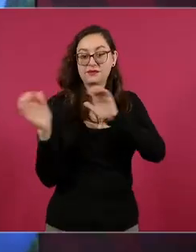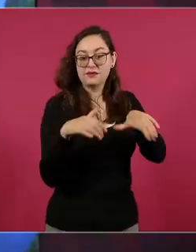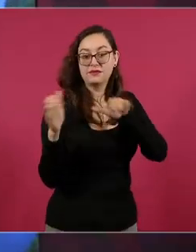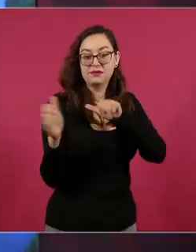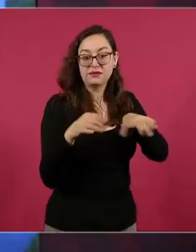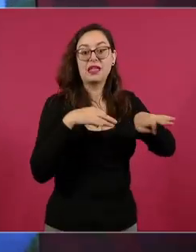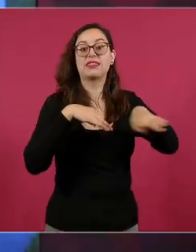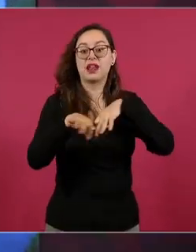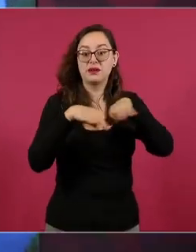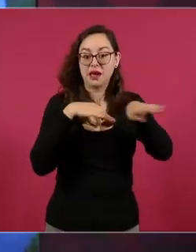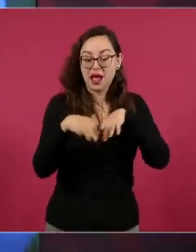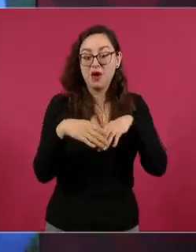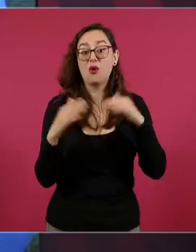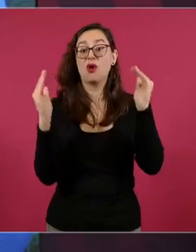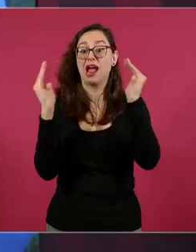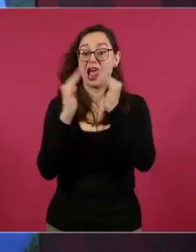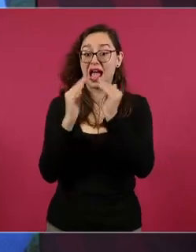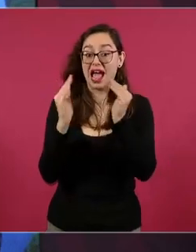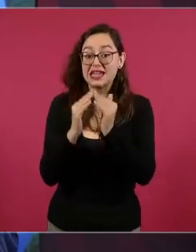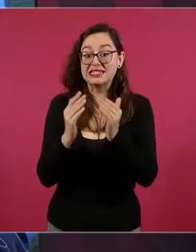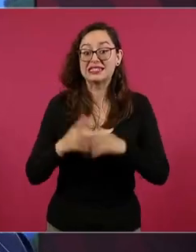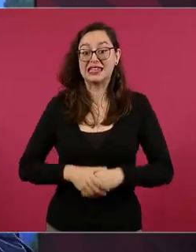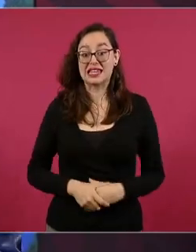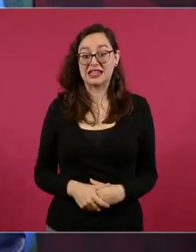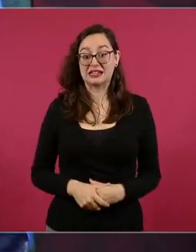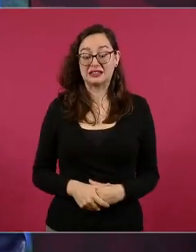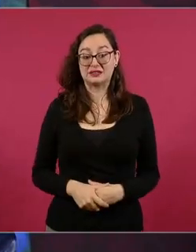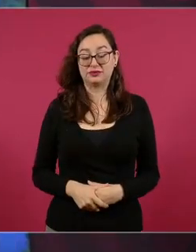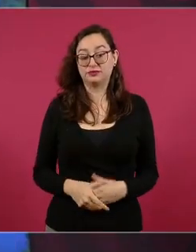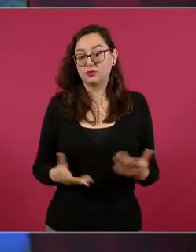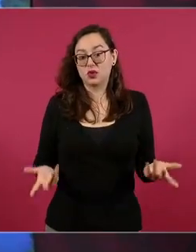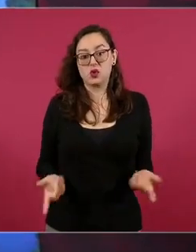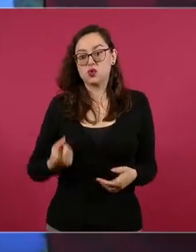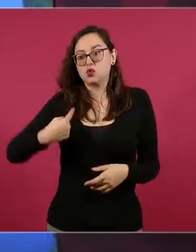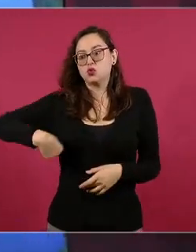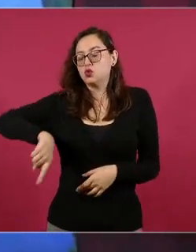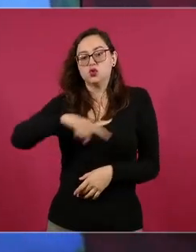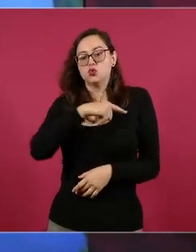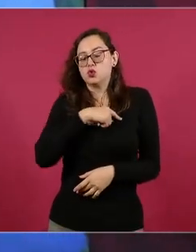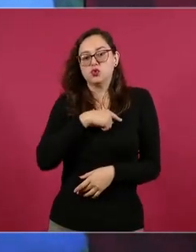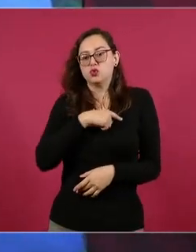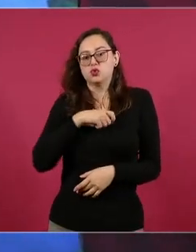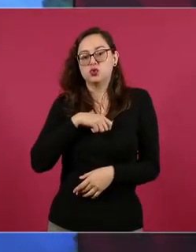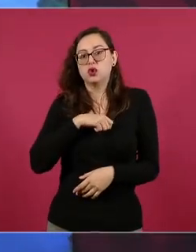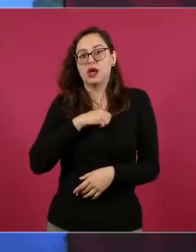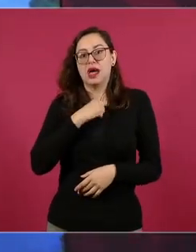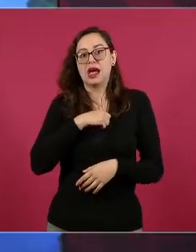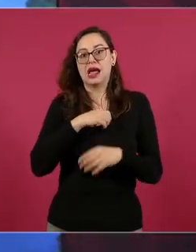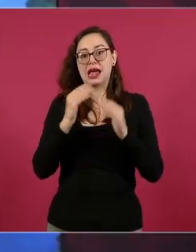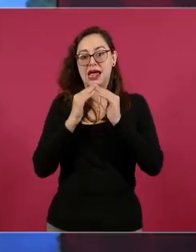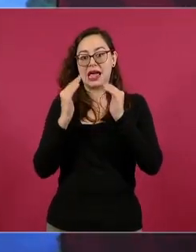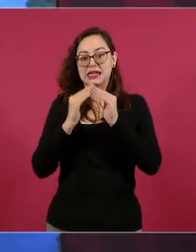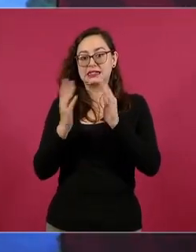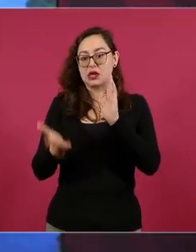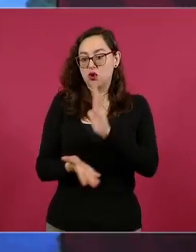vivienda. Nosotros nos quedamos corto en construcción de vivienda.